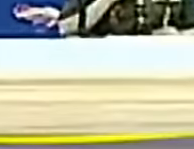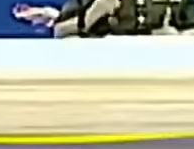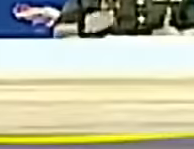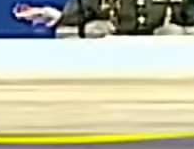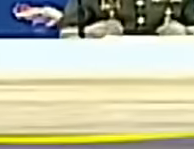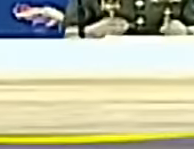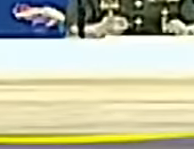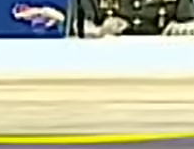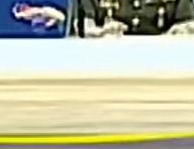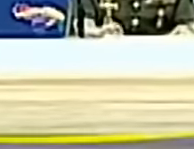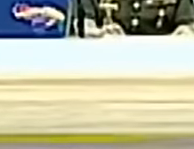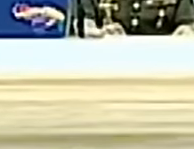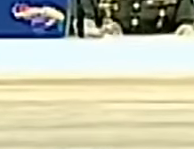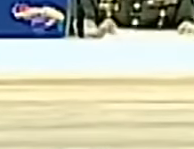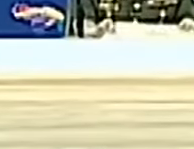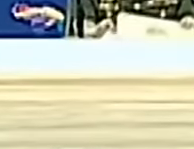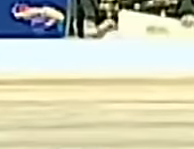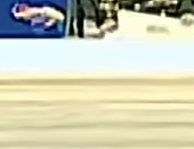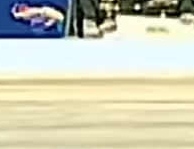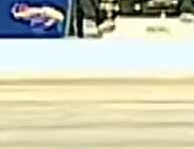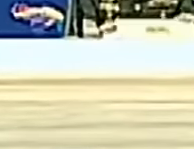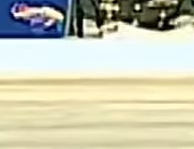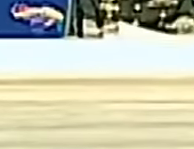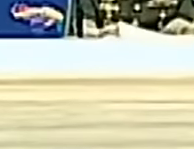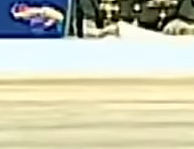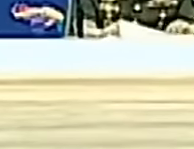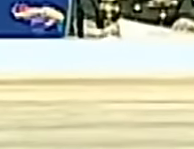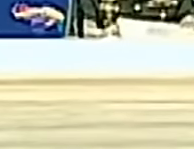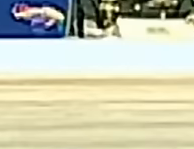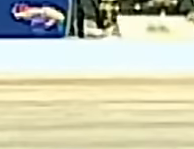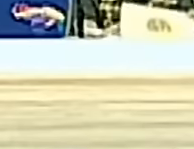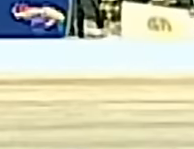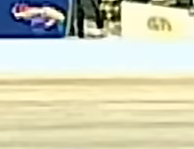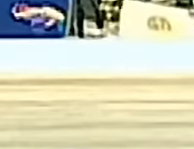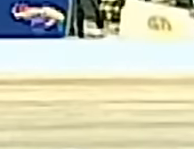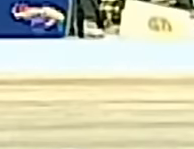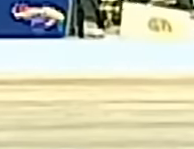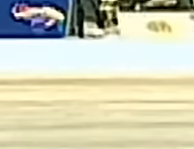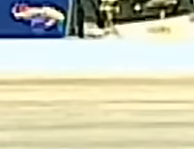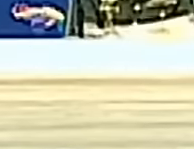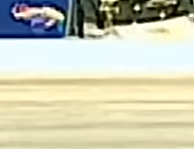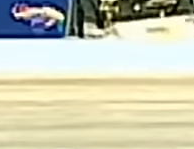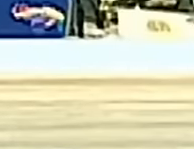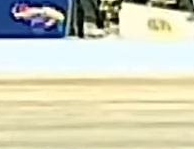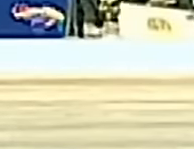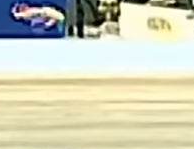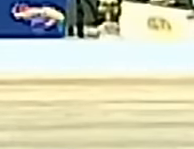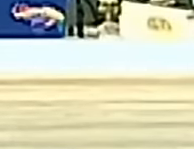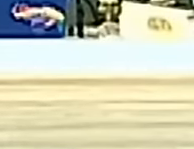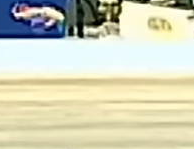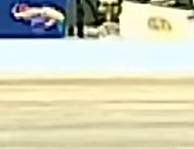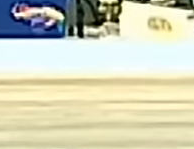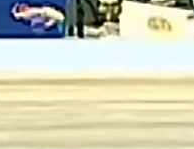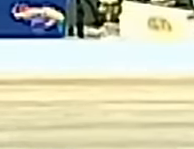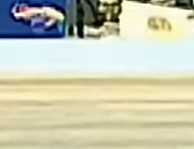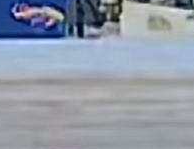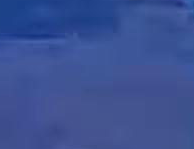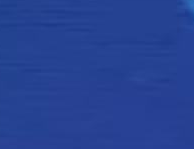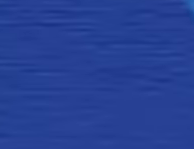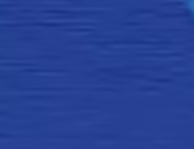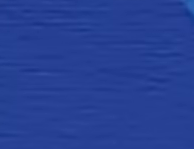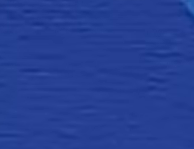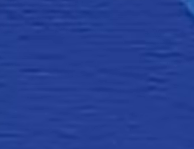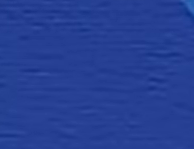jefe, le recibimos en este recinto. Como siempre, con un elevado